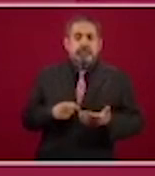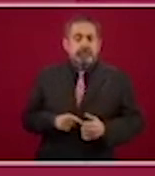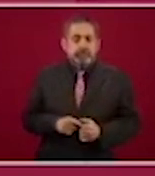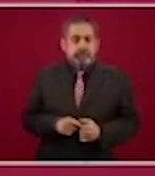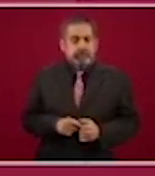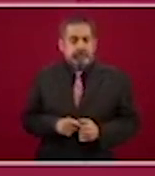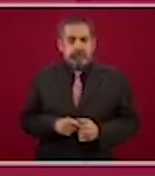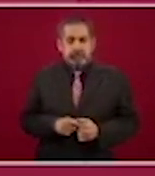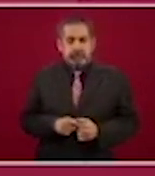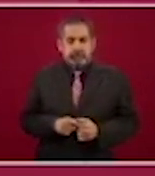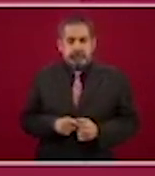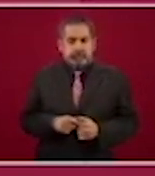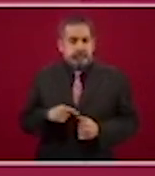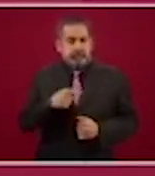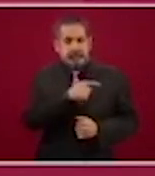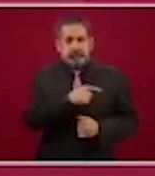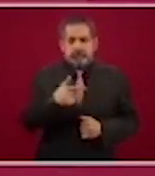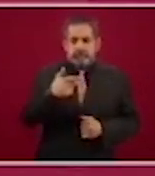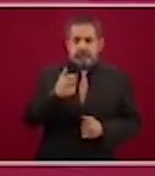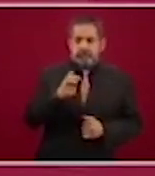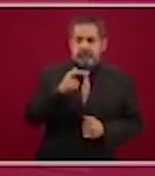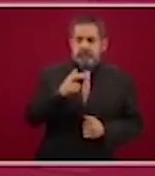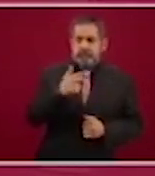de Germán Larrea